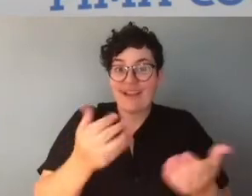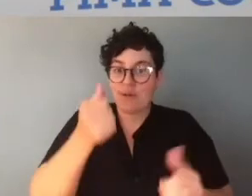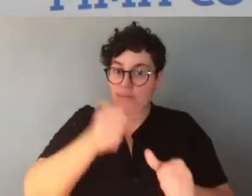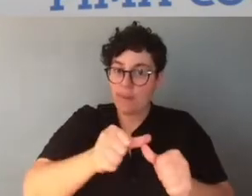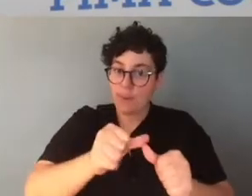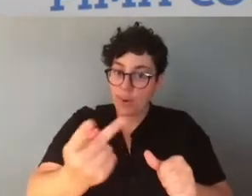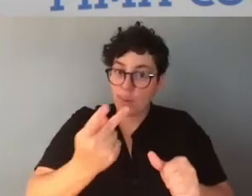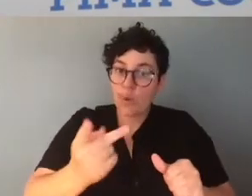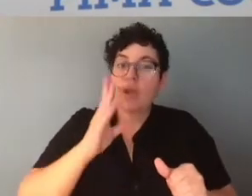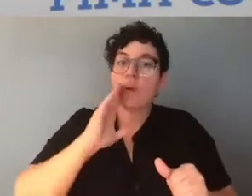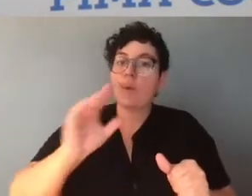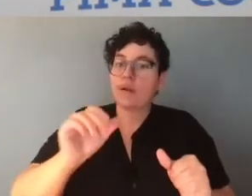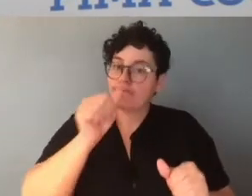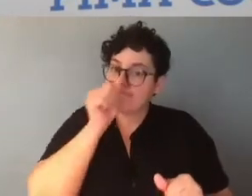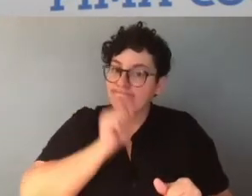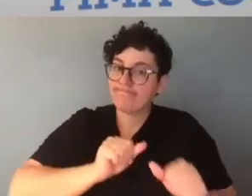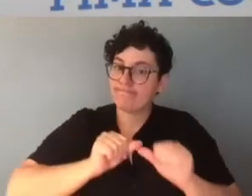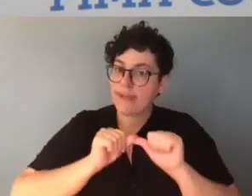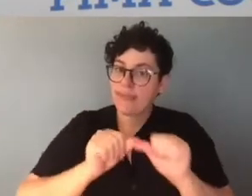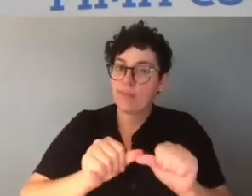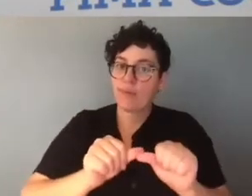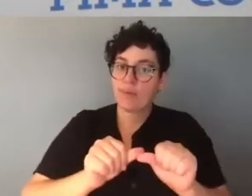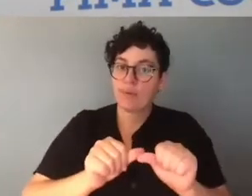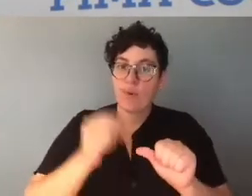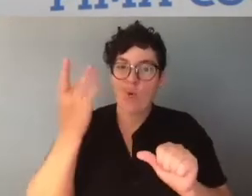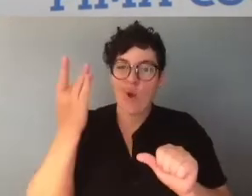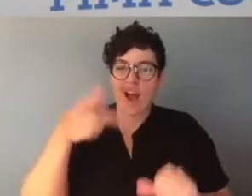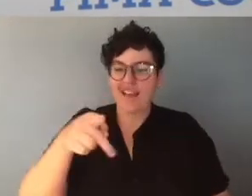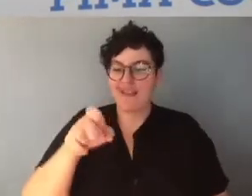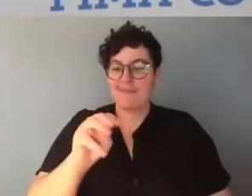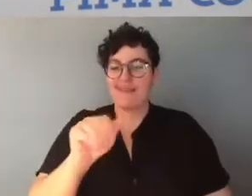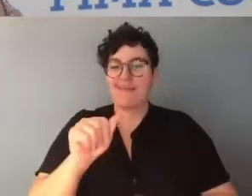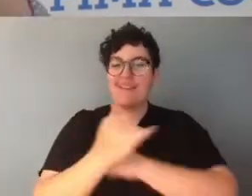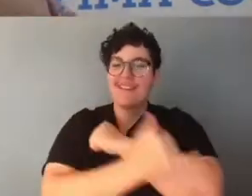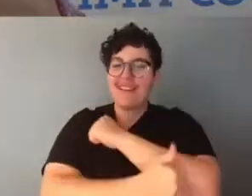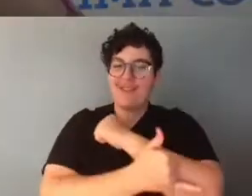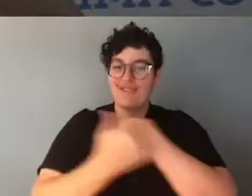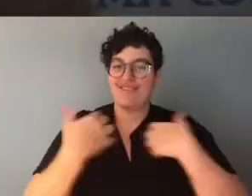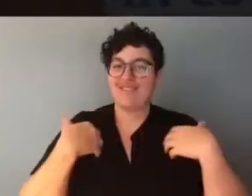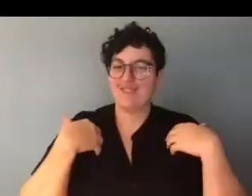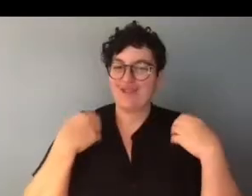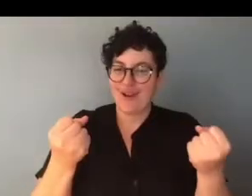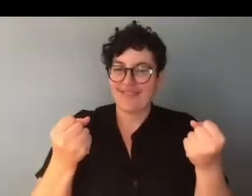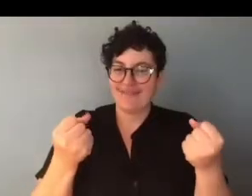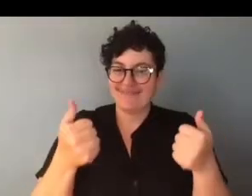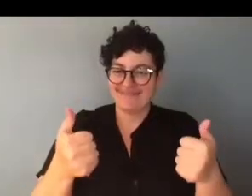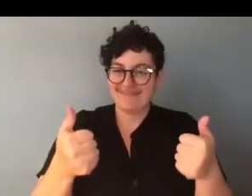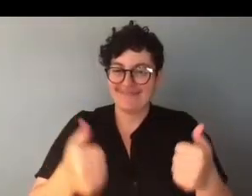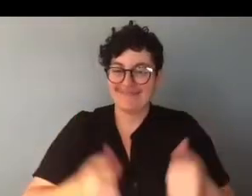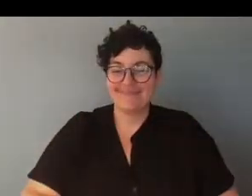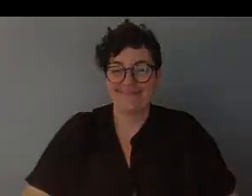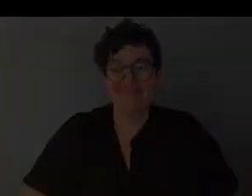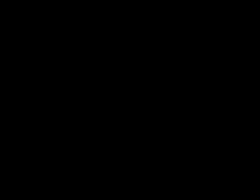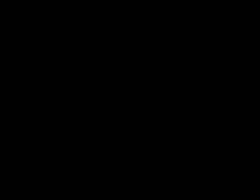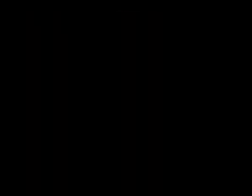acuérdense que vamos a salir adelante porque somos el condado de Pima, fuertes en conjunto.